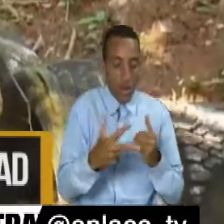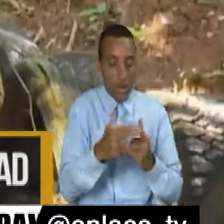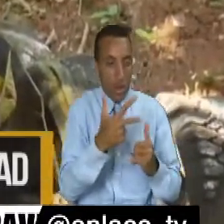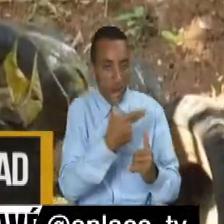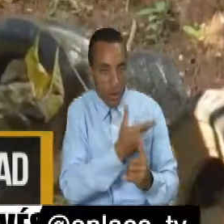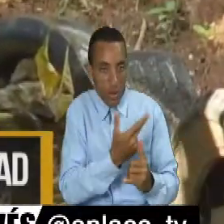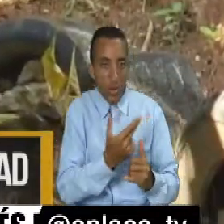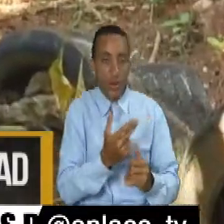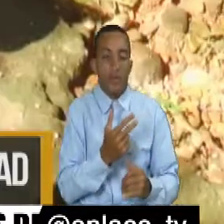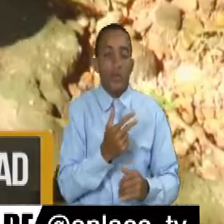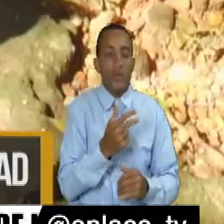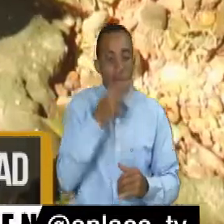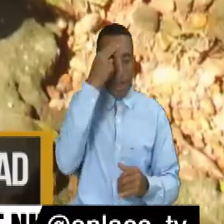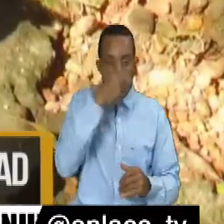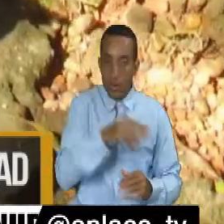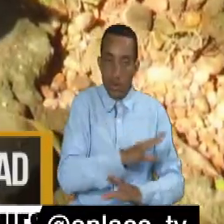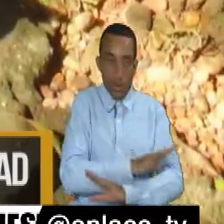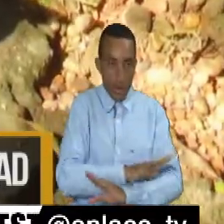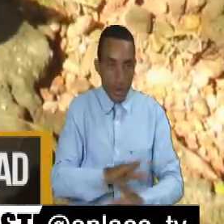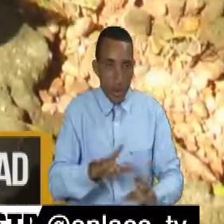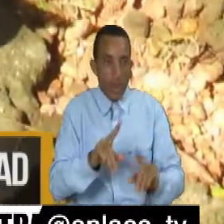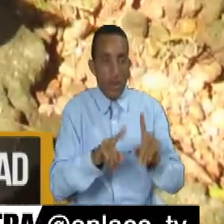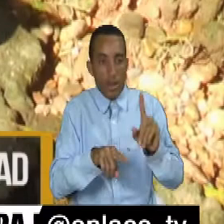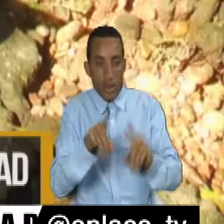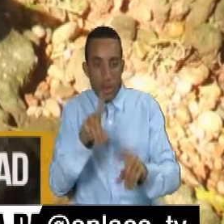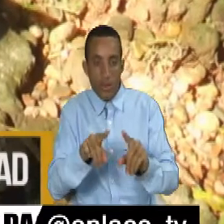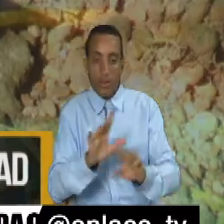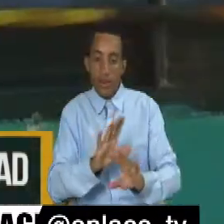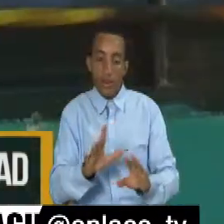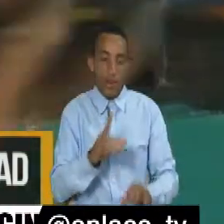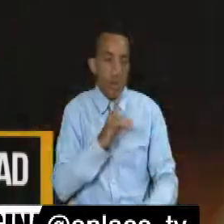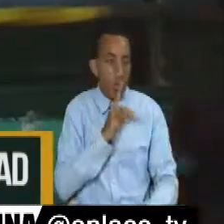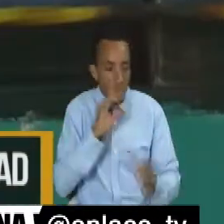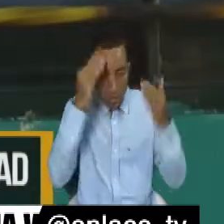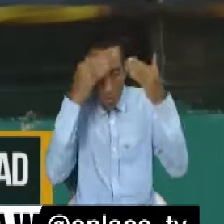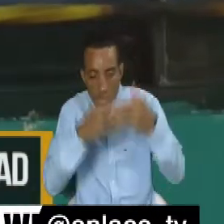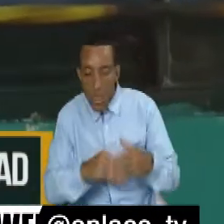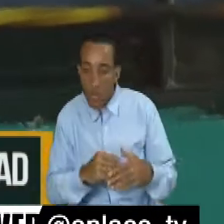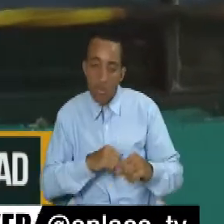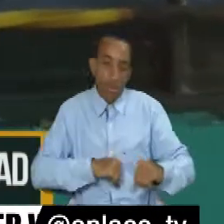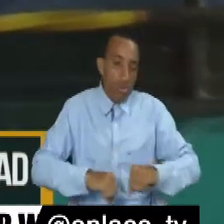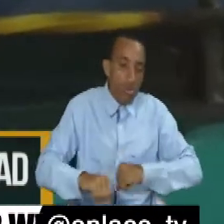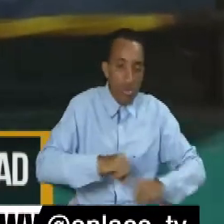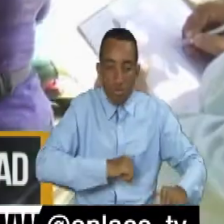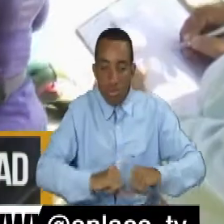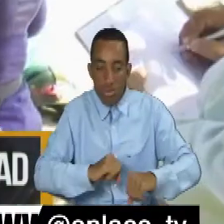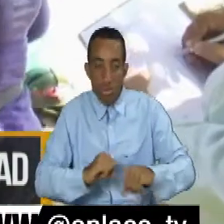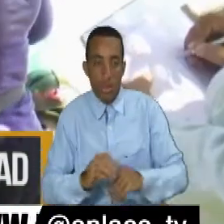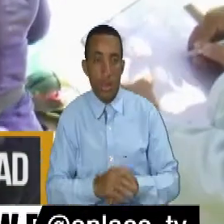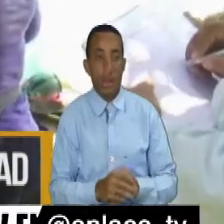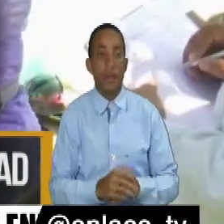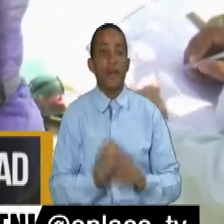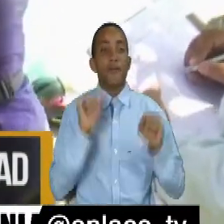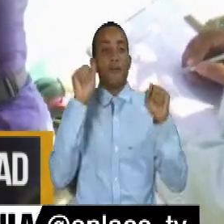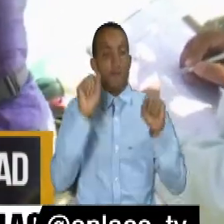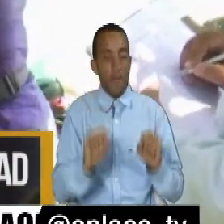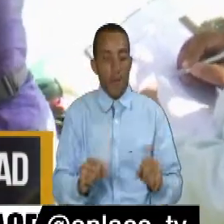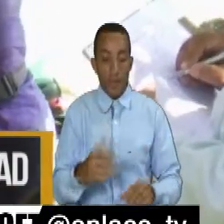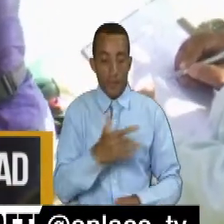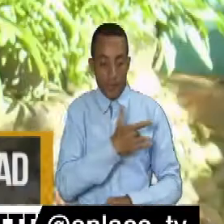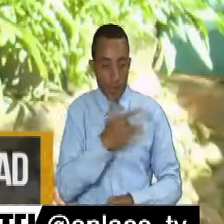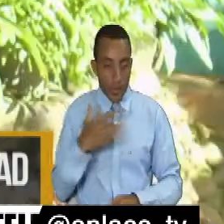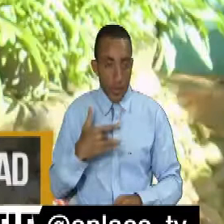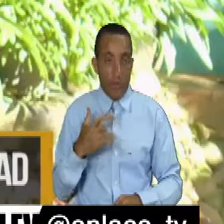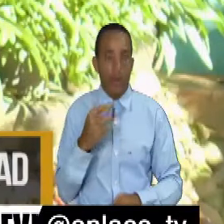que se encuentran en la ciudad son algunas de las labores silenciosas que realizan estas personas para garantizar una vida sana al perro y al